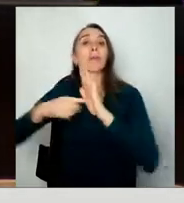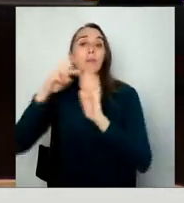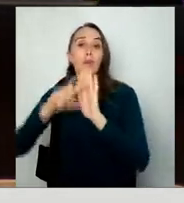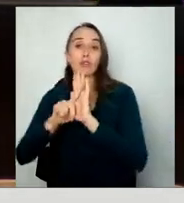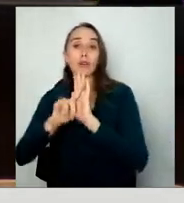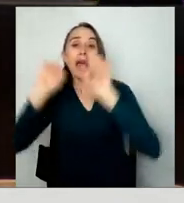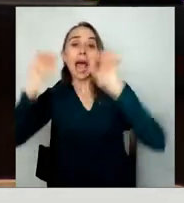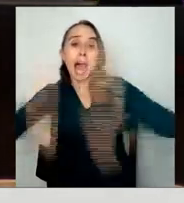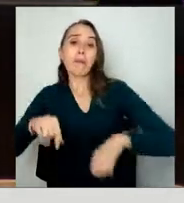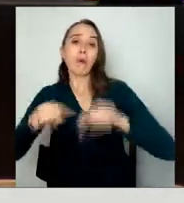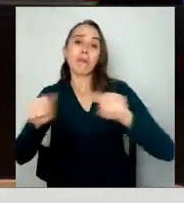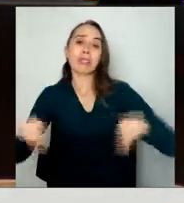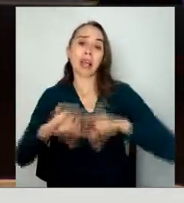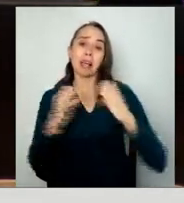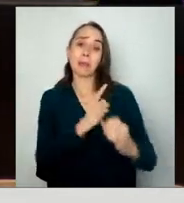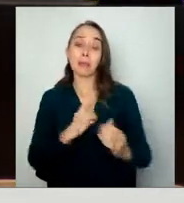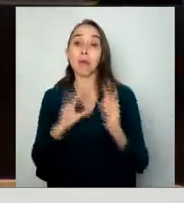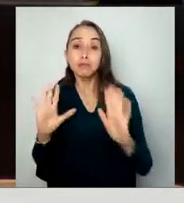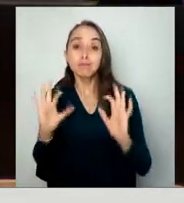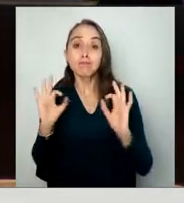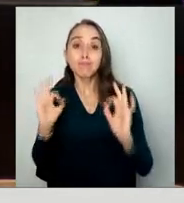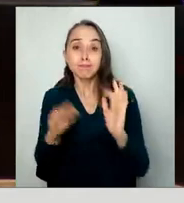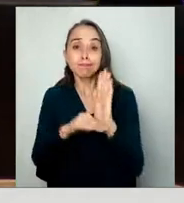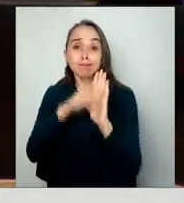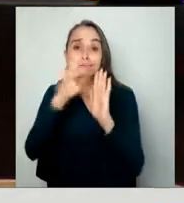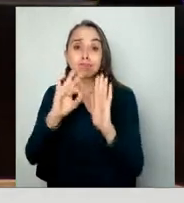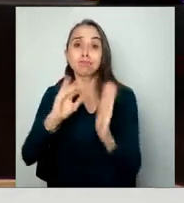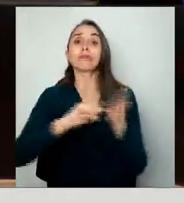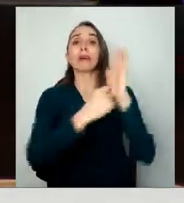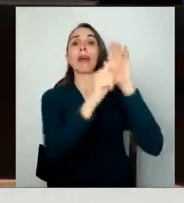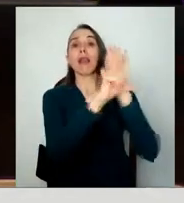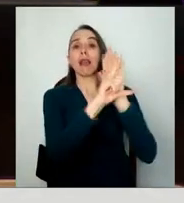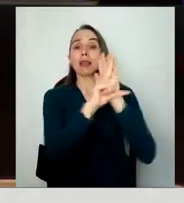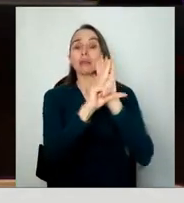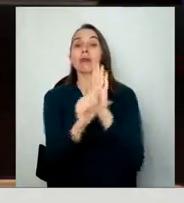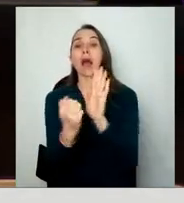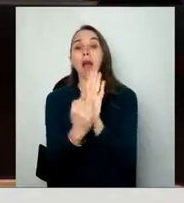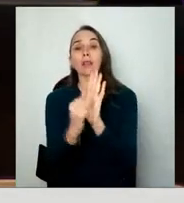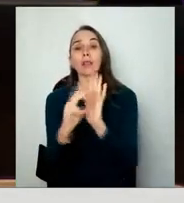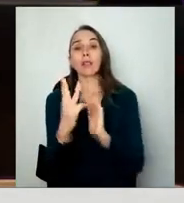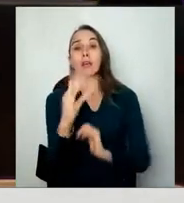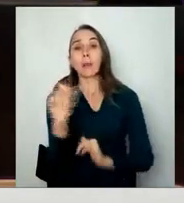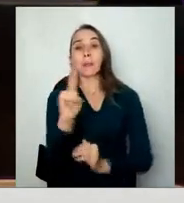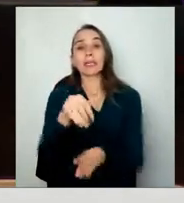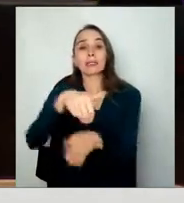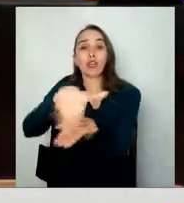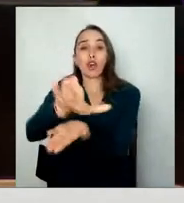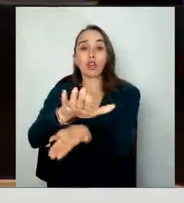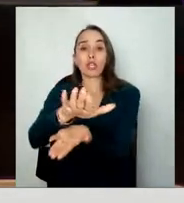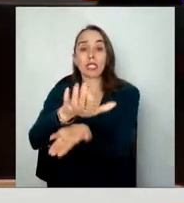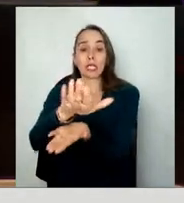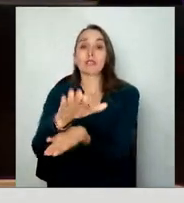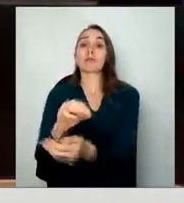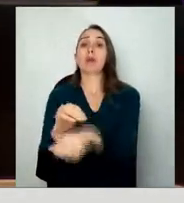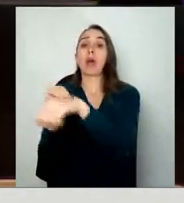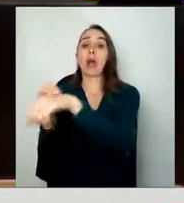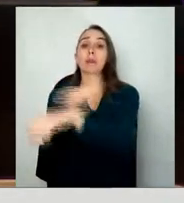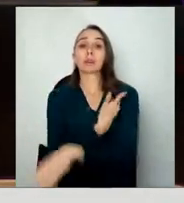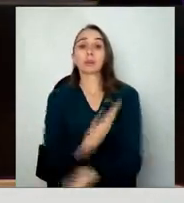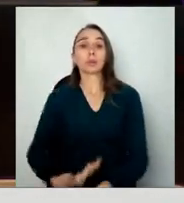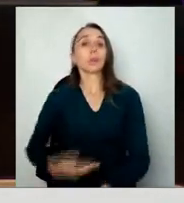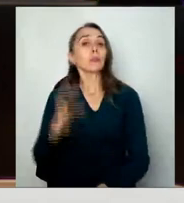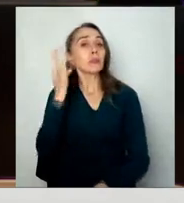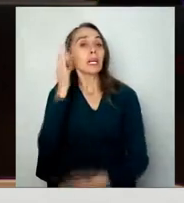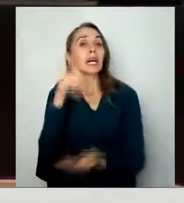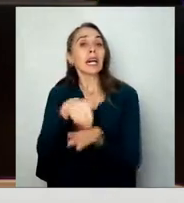sin embargo se rechazó el artículo tercero bis y también presidenta se rechazó el artículo